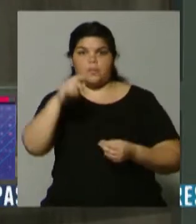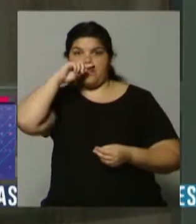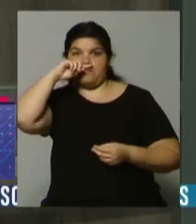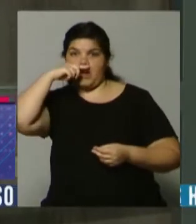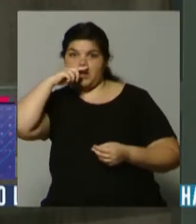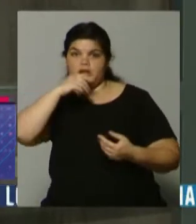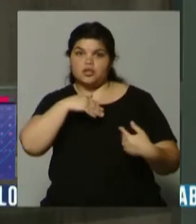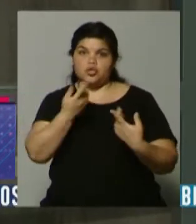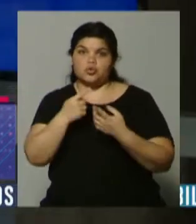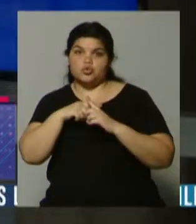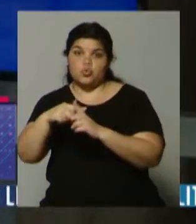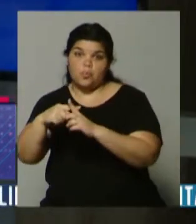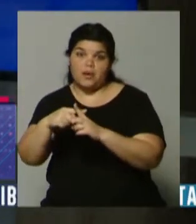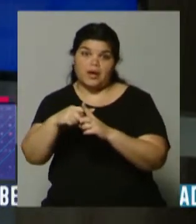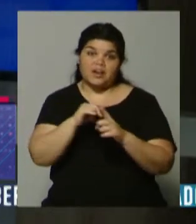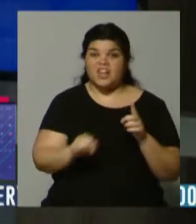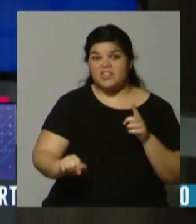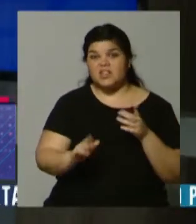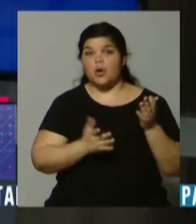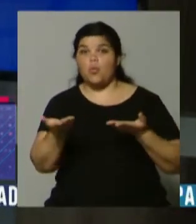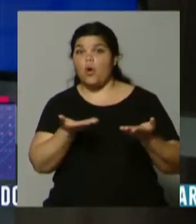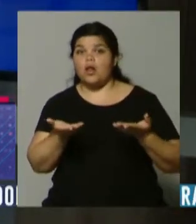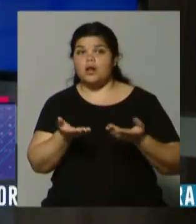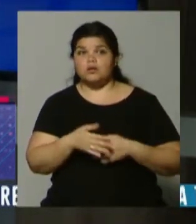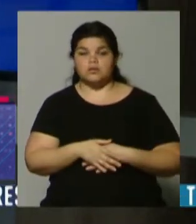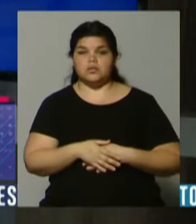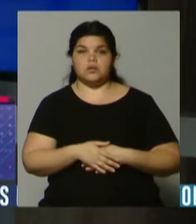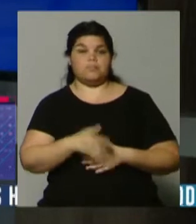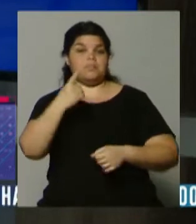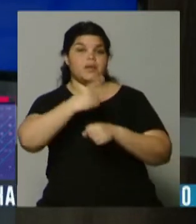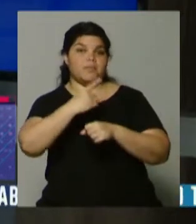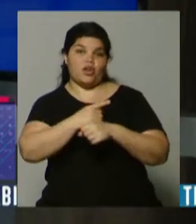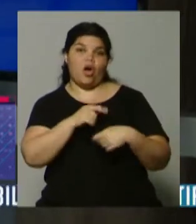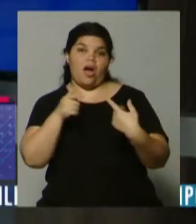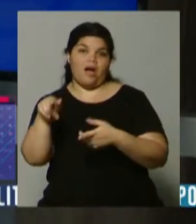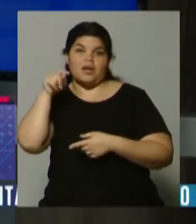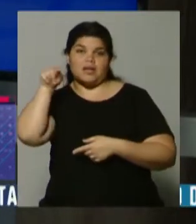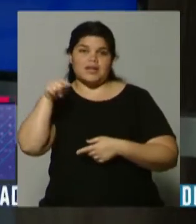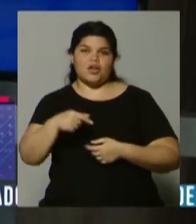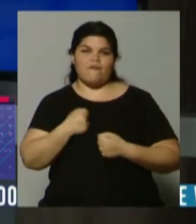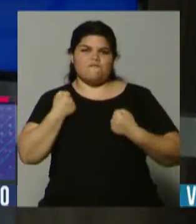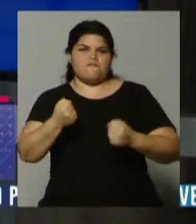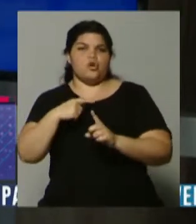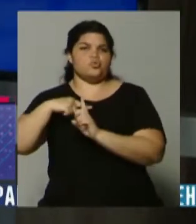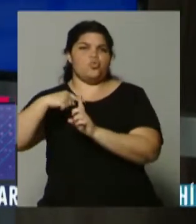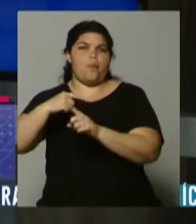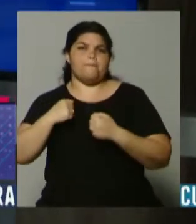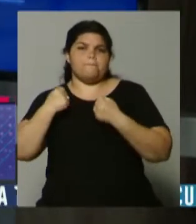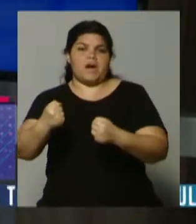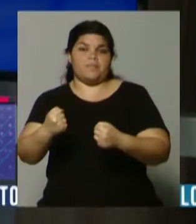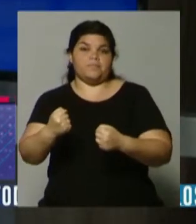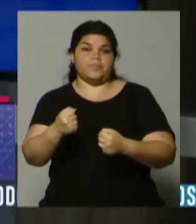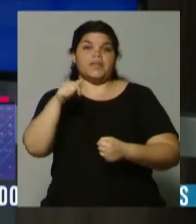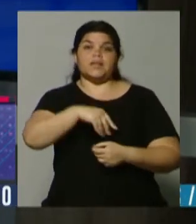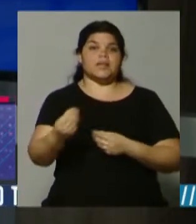le resta, digo, no sé. En principio le suma mucho desde lo anímico. Por otro lado también termina de corroborar que el radicalismo mendocino